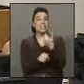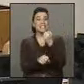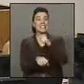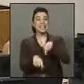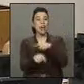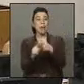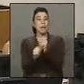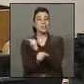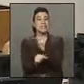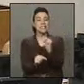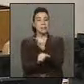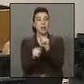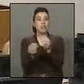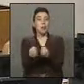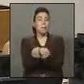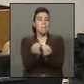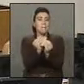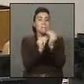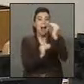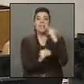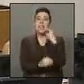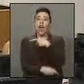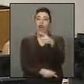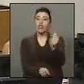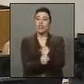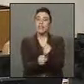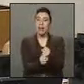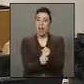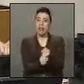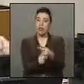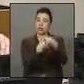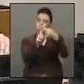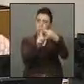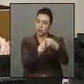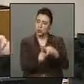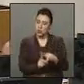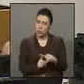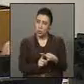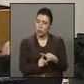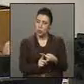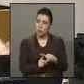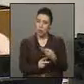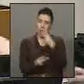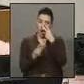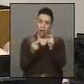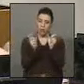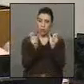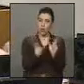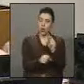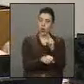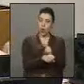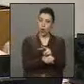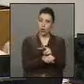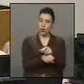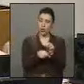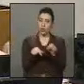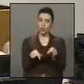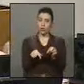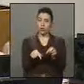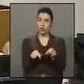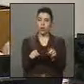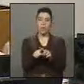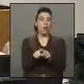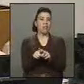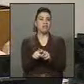con creces la jornada del resto de los trabajadores. Si sumado a esto, vemos que tenemos una fiscalización en esta materia prácticamente de